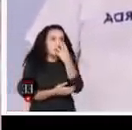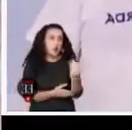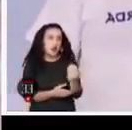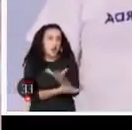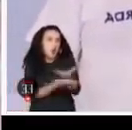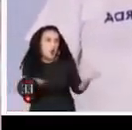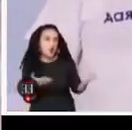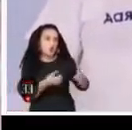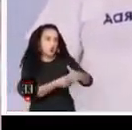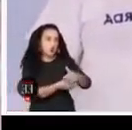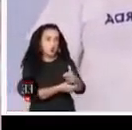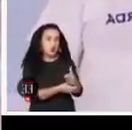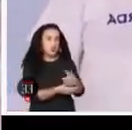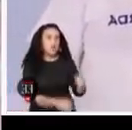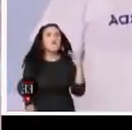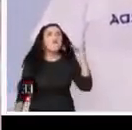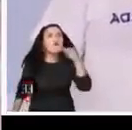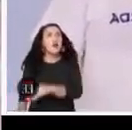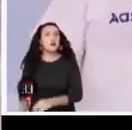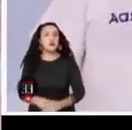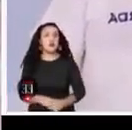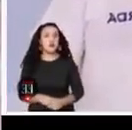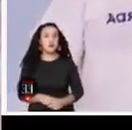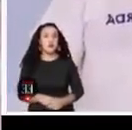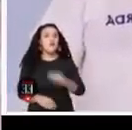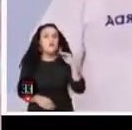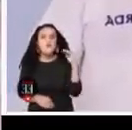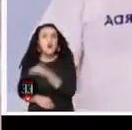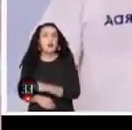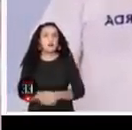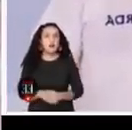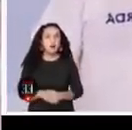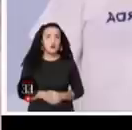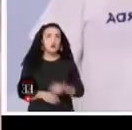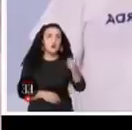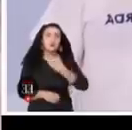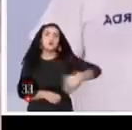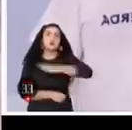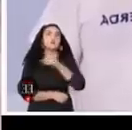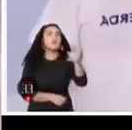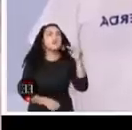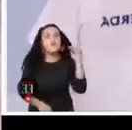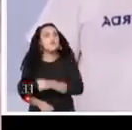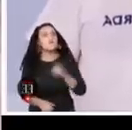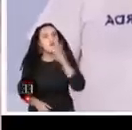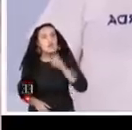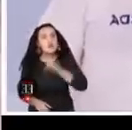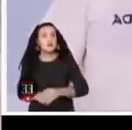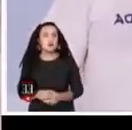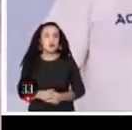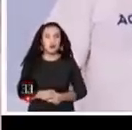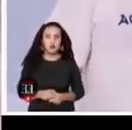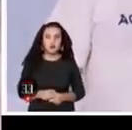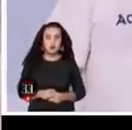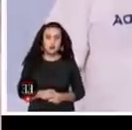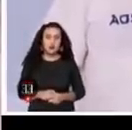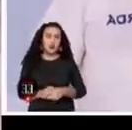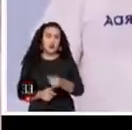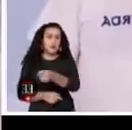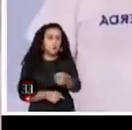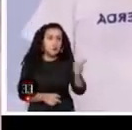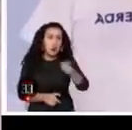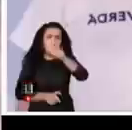toro alvaro uribe velez que se tiene que comer sus palabras y muchas personas más que nos